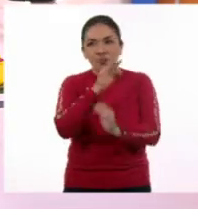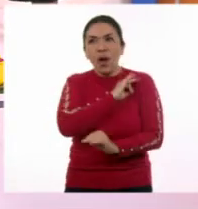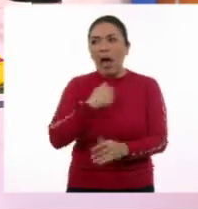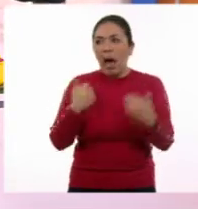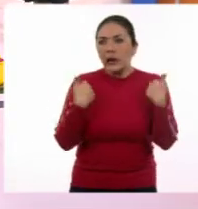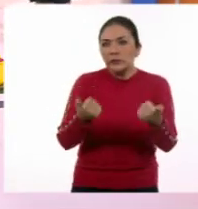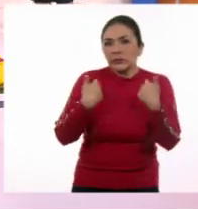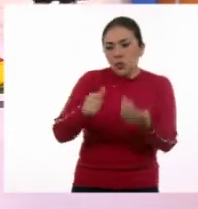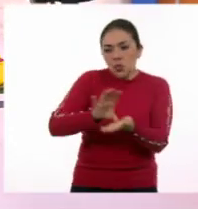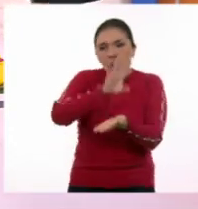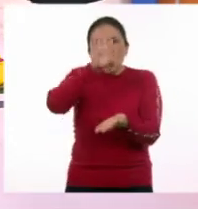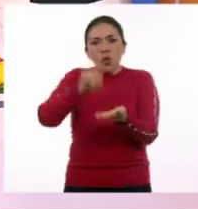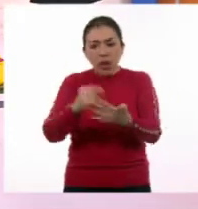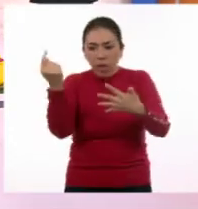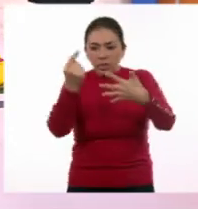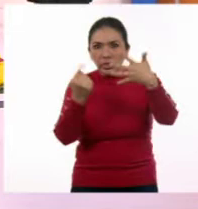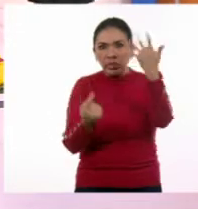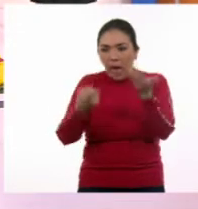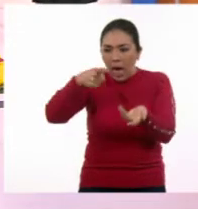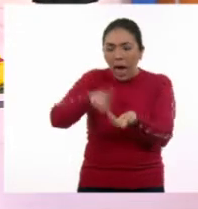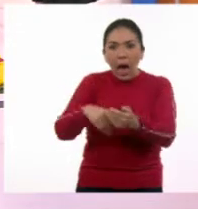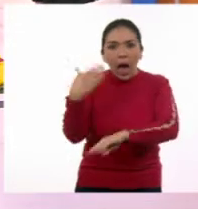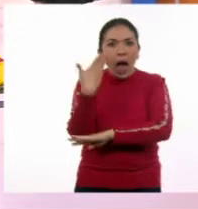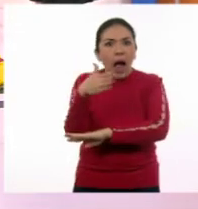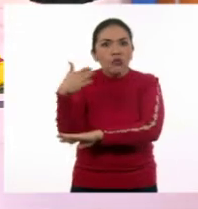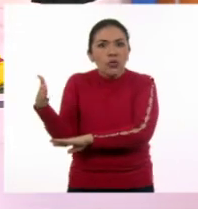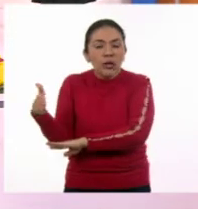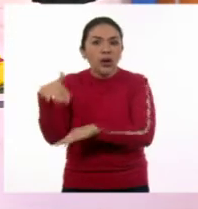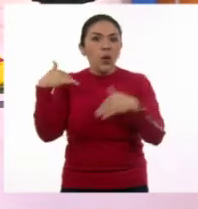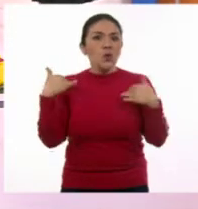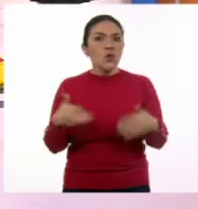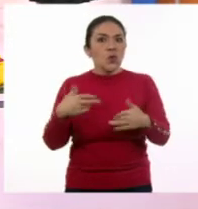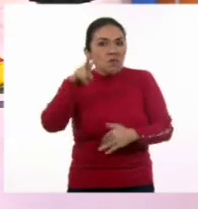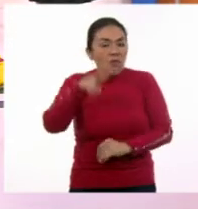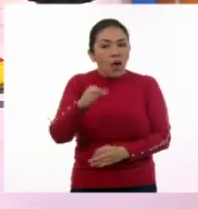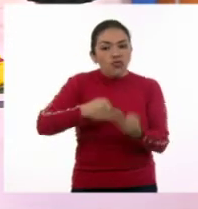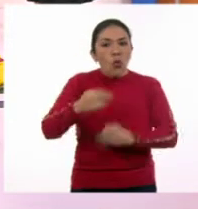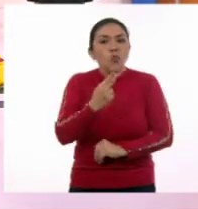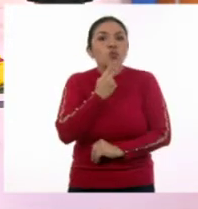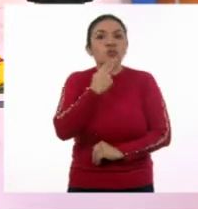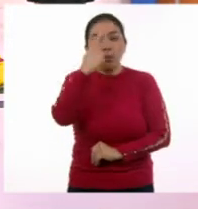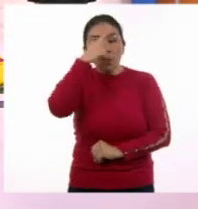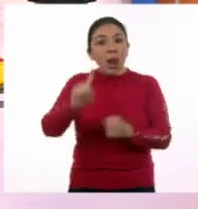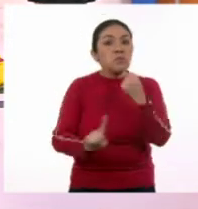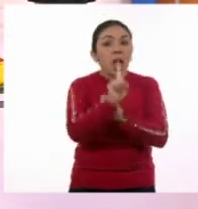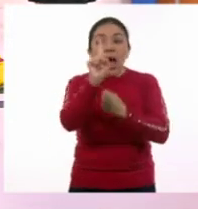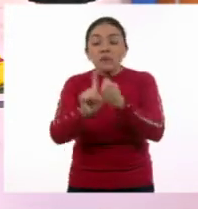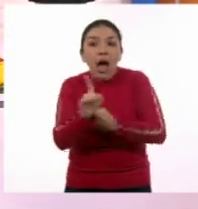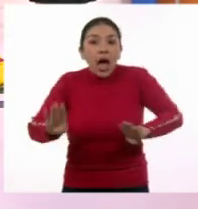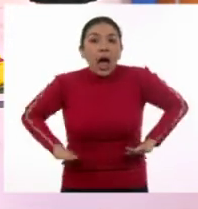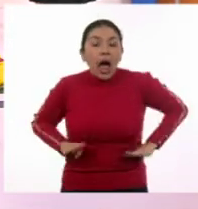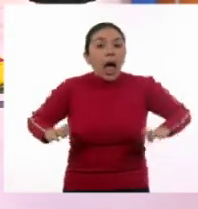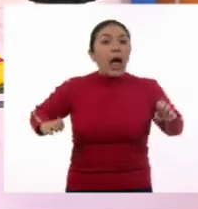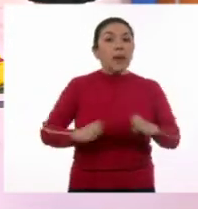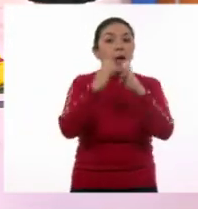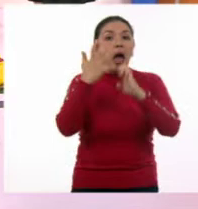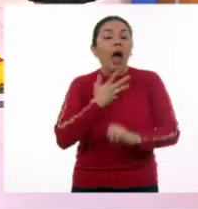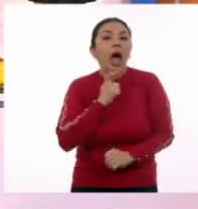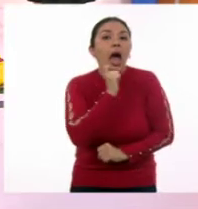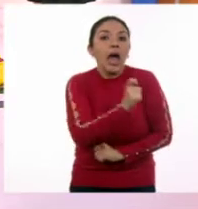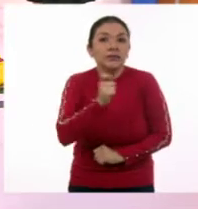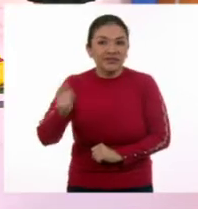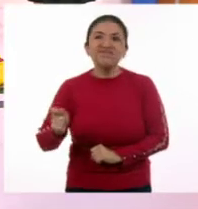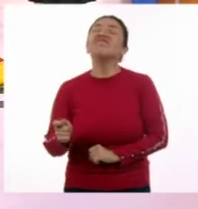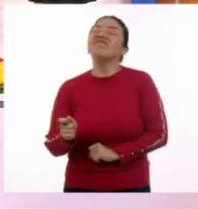poder entender todo eso que hay en una ambulancia y que definitivamente es útil para cada caso de emergencia que se presenta a